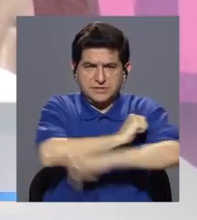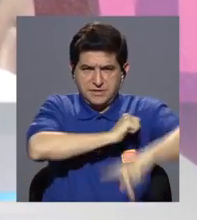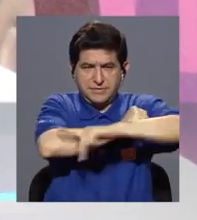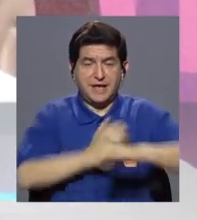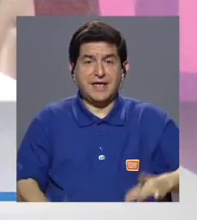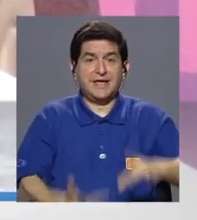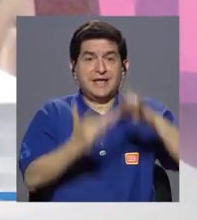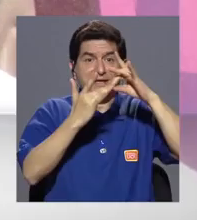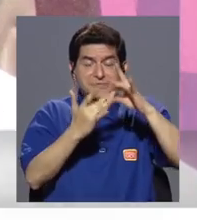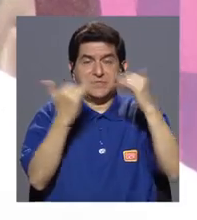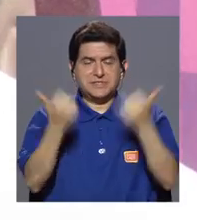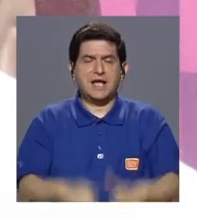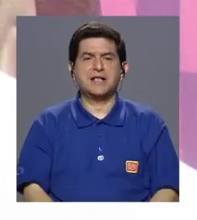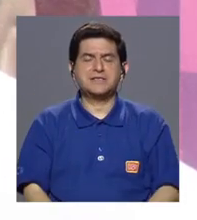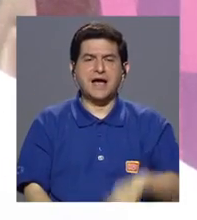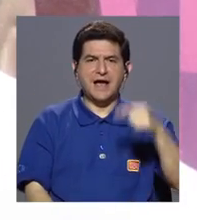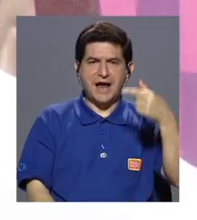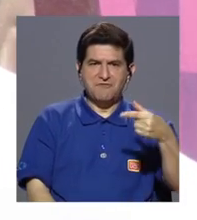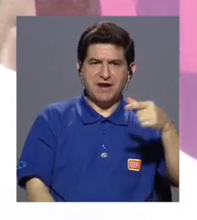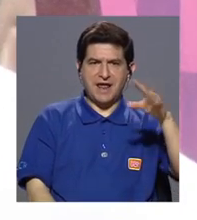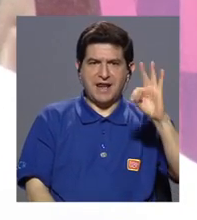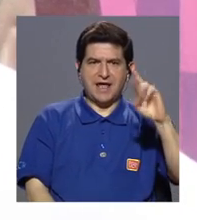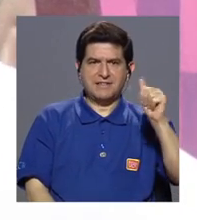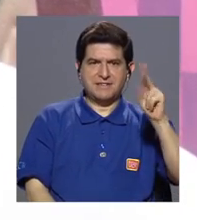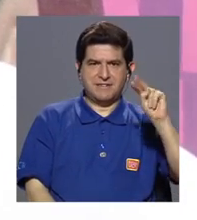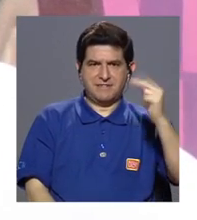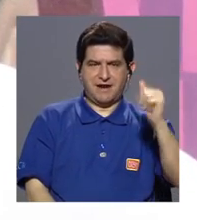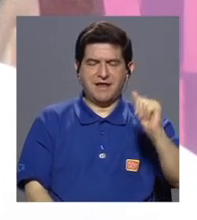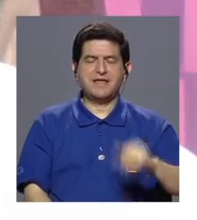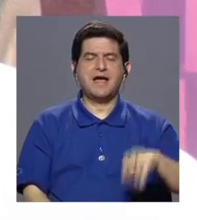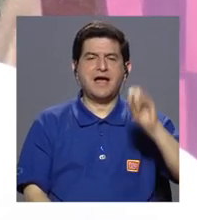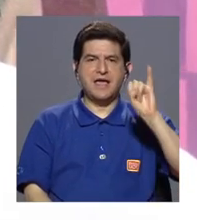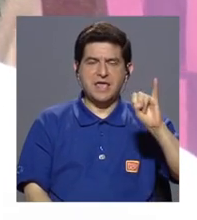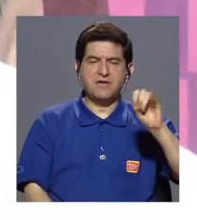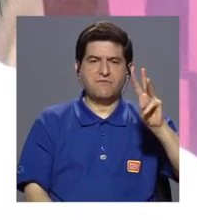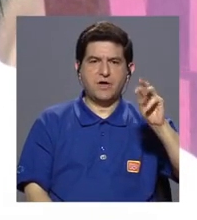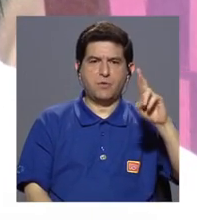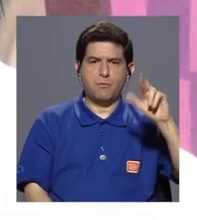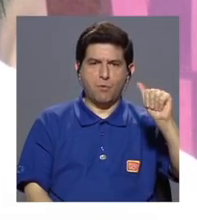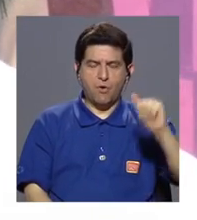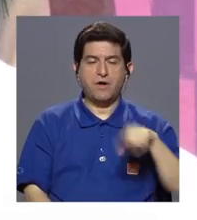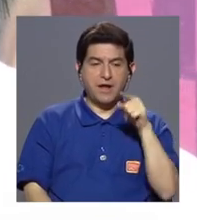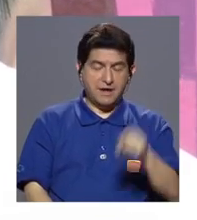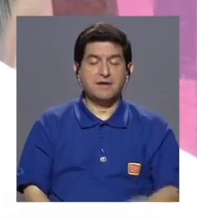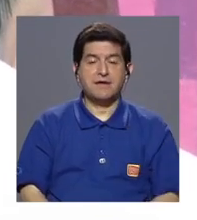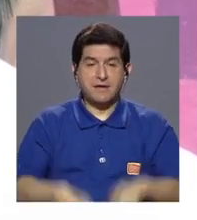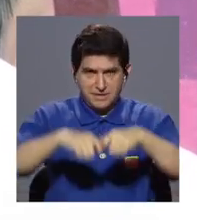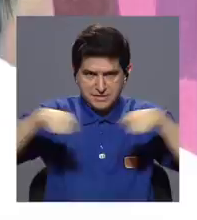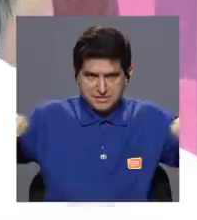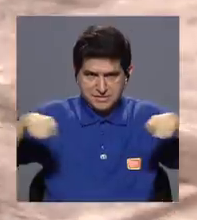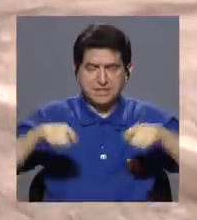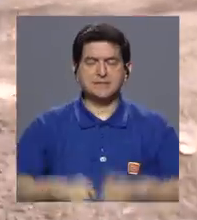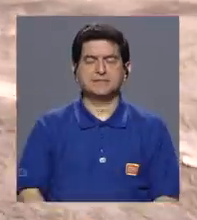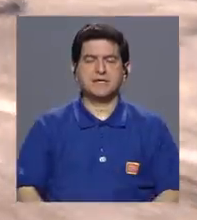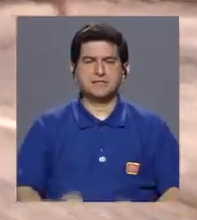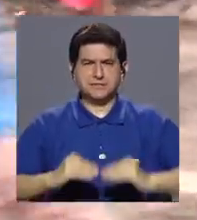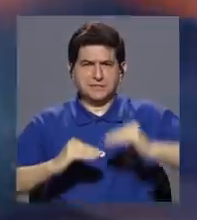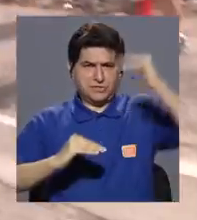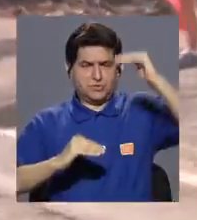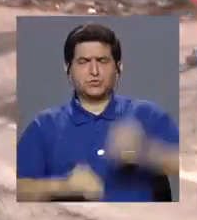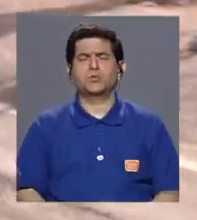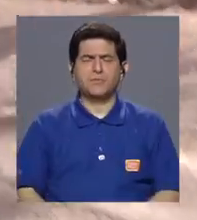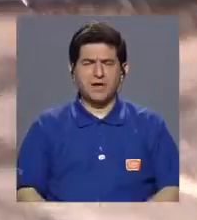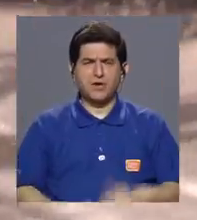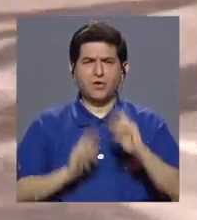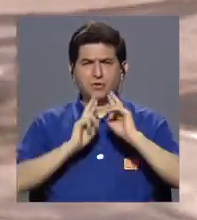y particularmente ya están confirmados Gabriela Traña y Iber Mora, que son dos de los atletas de estas distancias que tienen el mayor